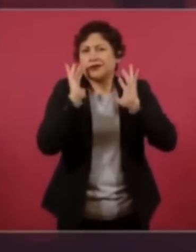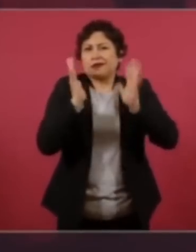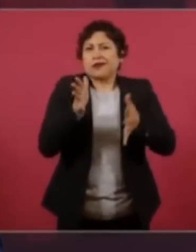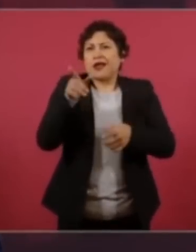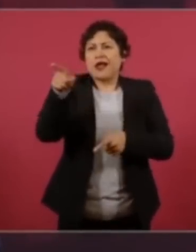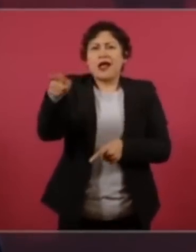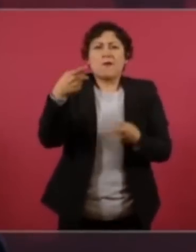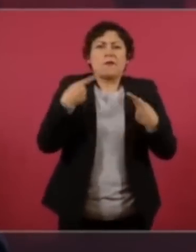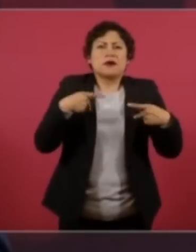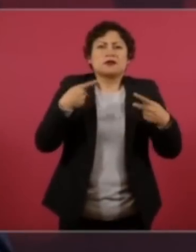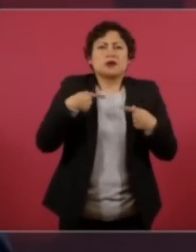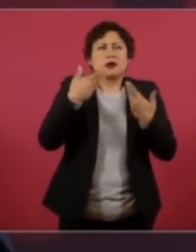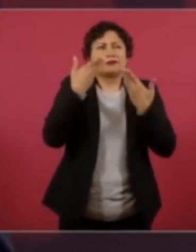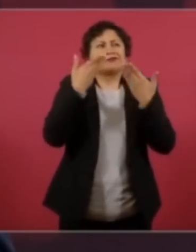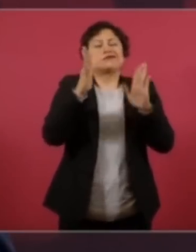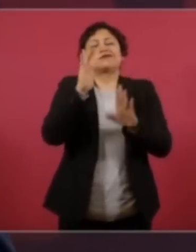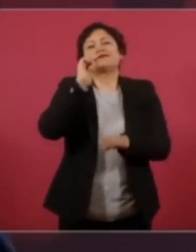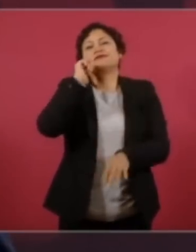y muy hipócritas.